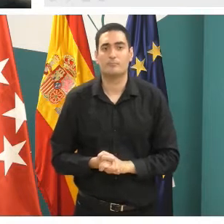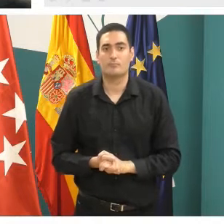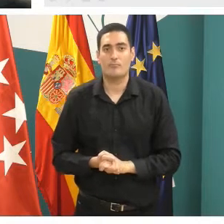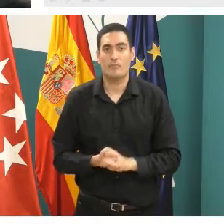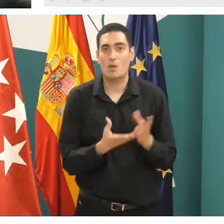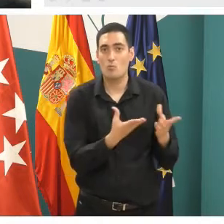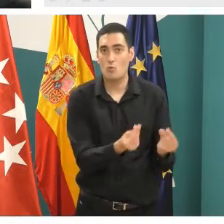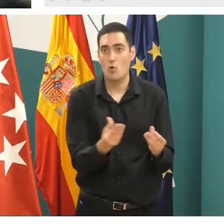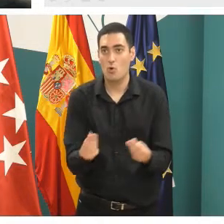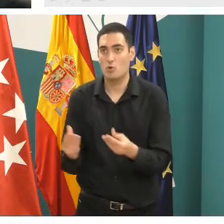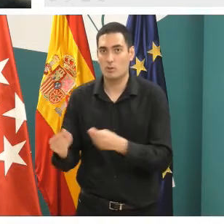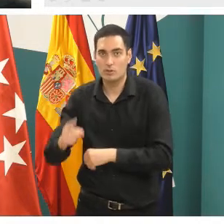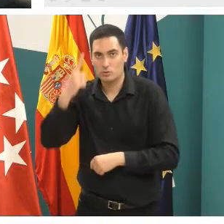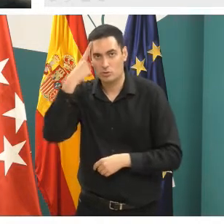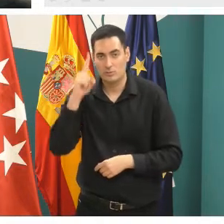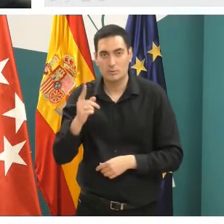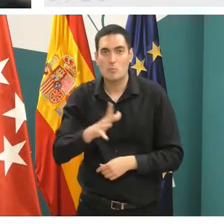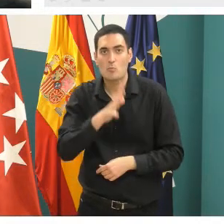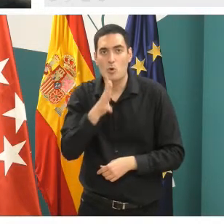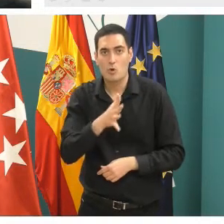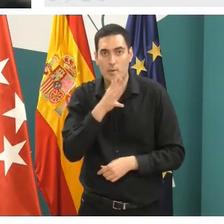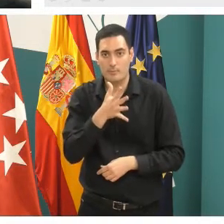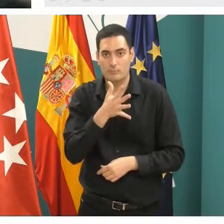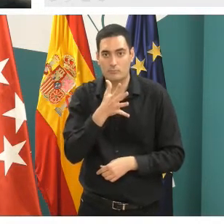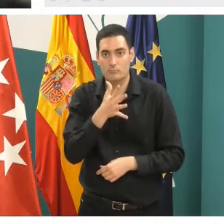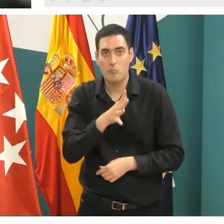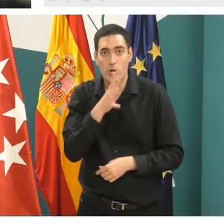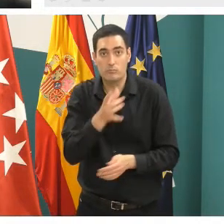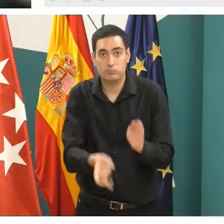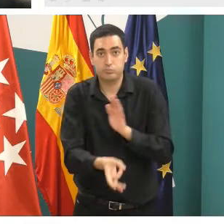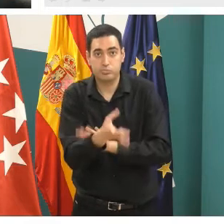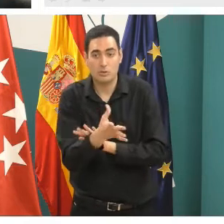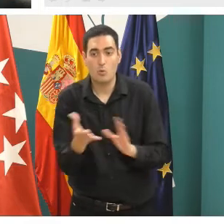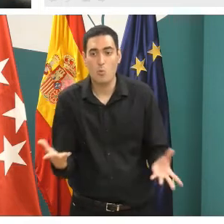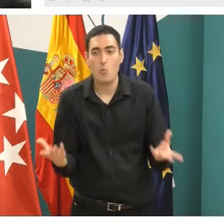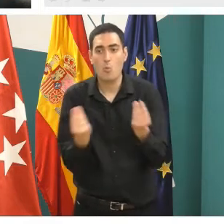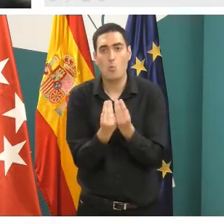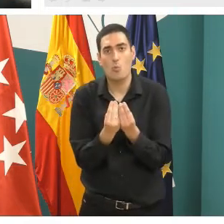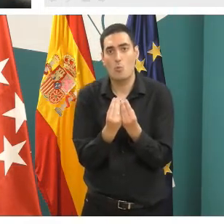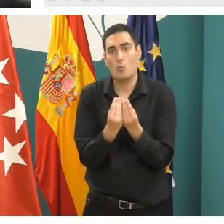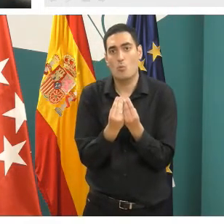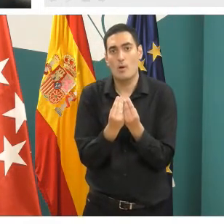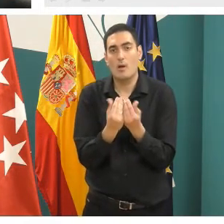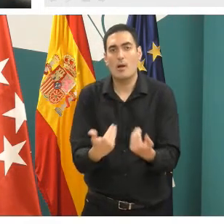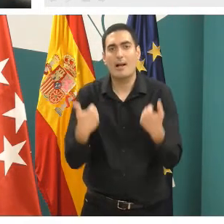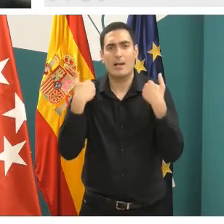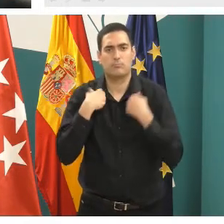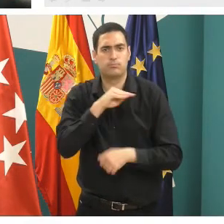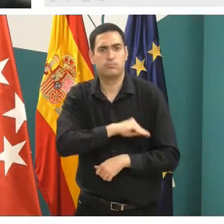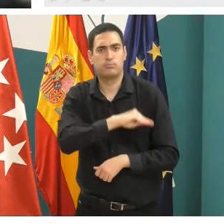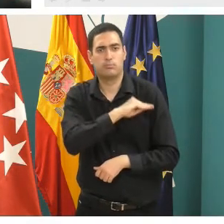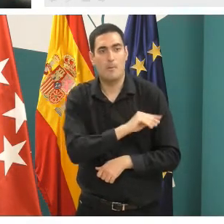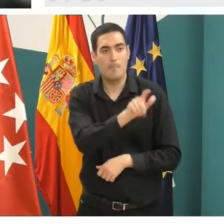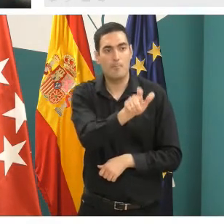muchas de ellas sin saber siquiera por qué van a aparecer, van acompañadas de una gran carga de lo que las